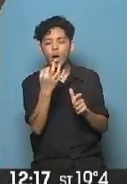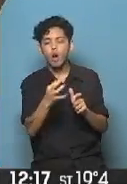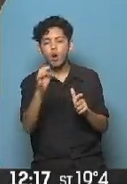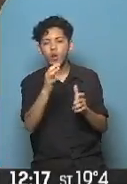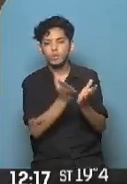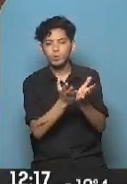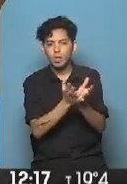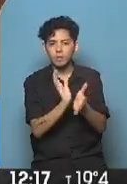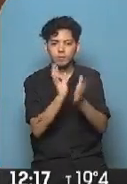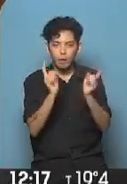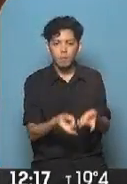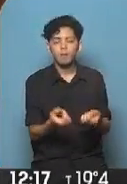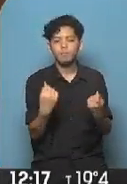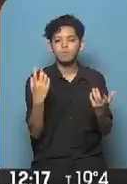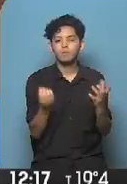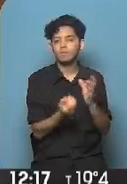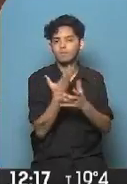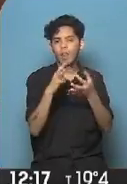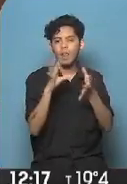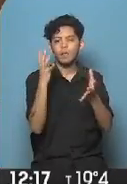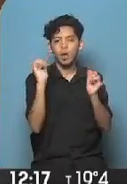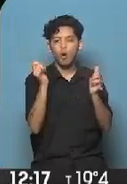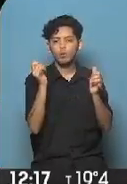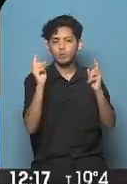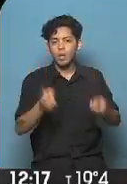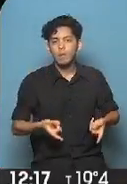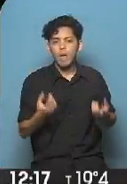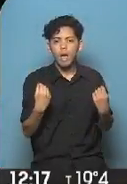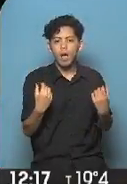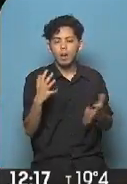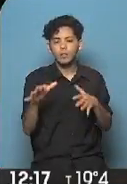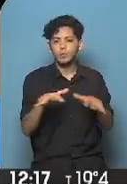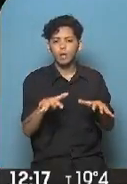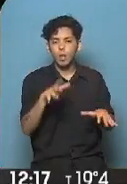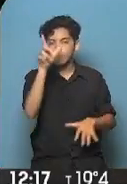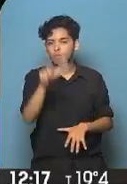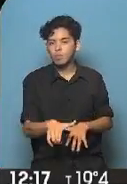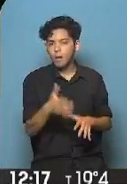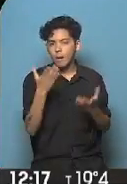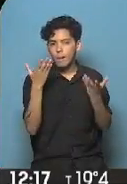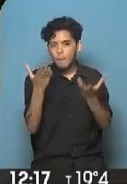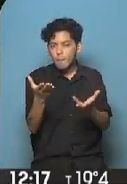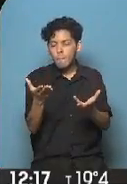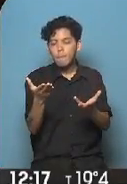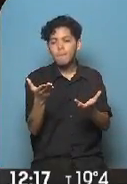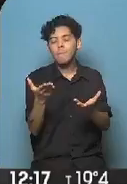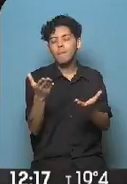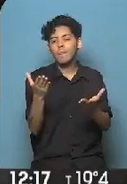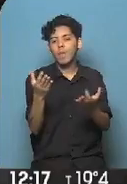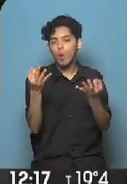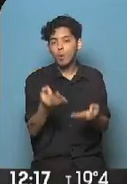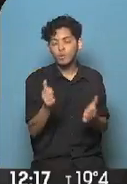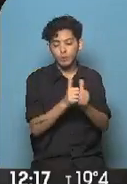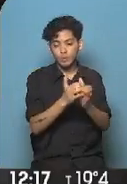dedica a retratar con ese perfume de la libertad y de la juventud qué es lo que pasa con ese personaje en particular, que es el que lleva la